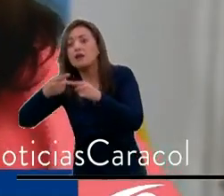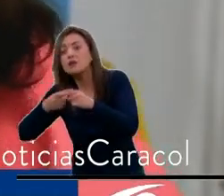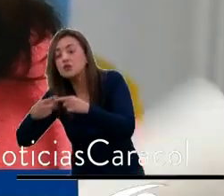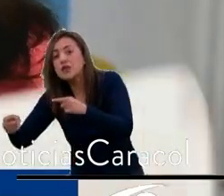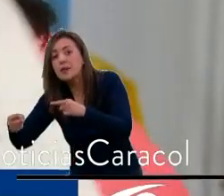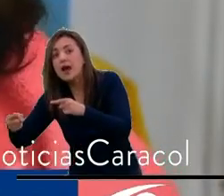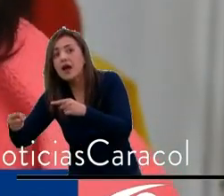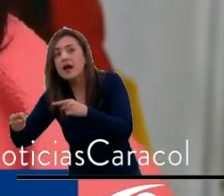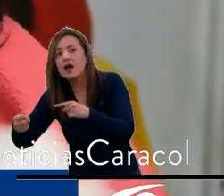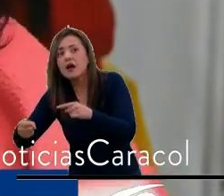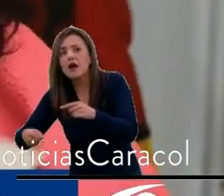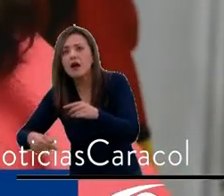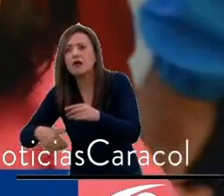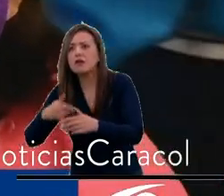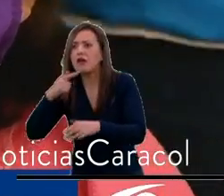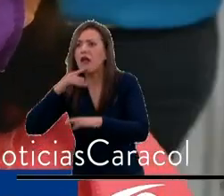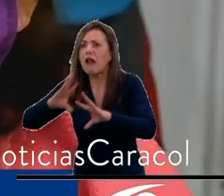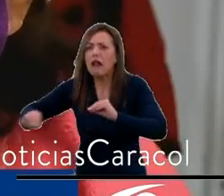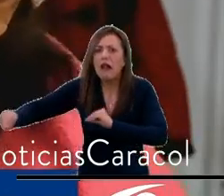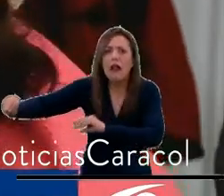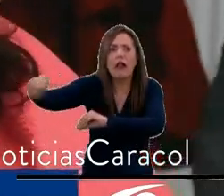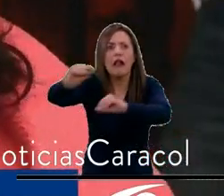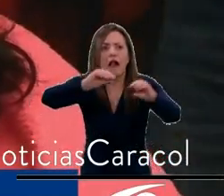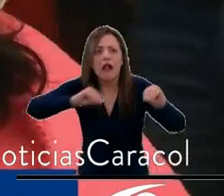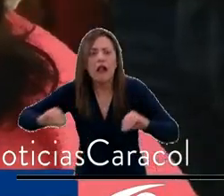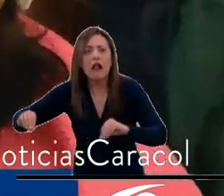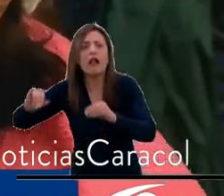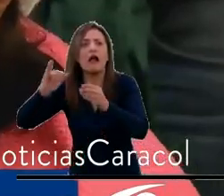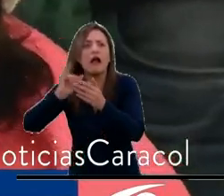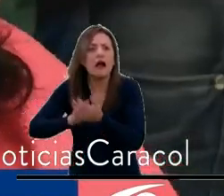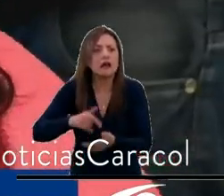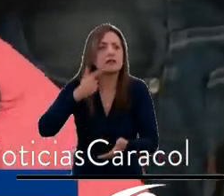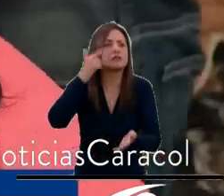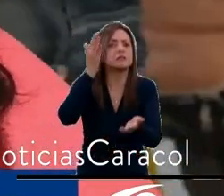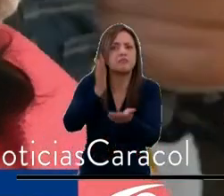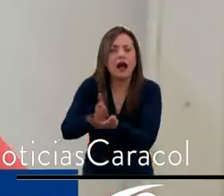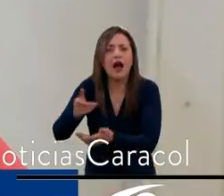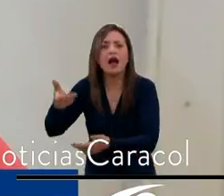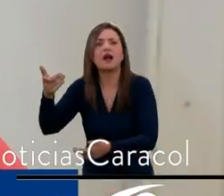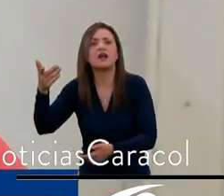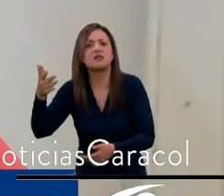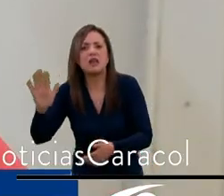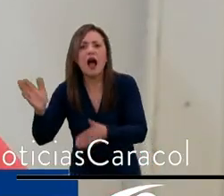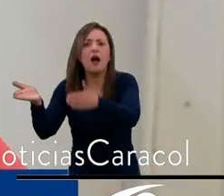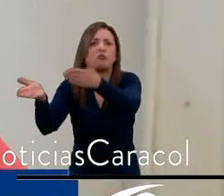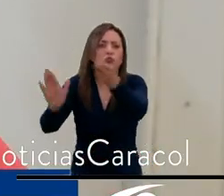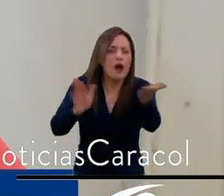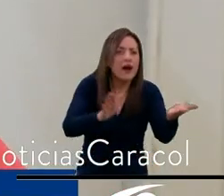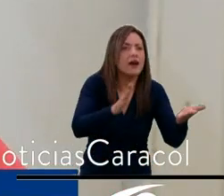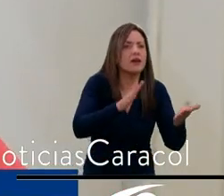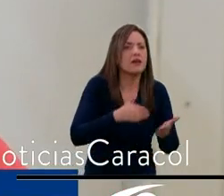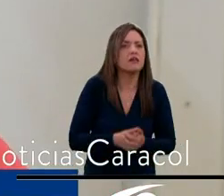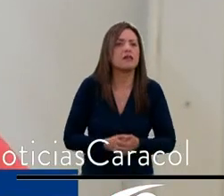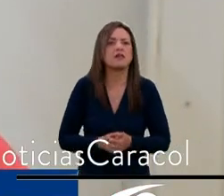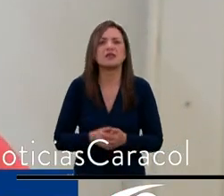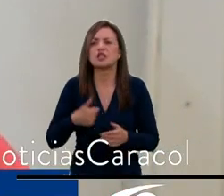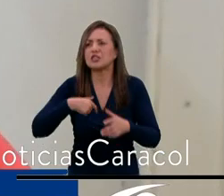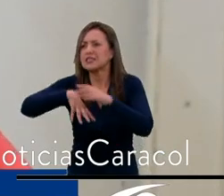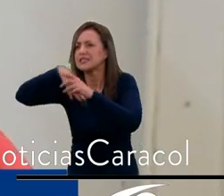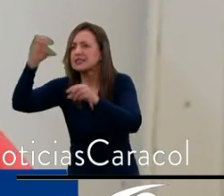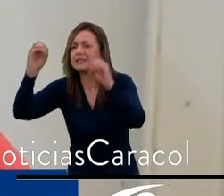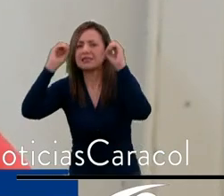ya empezaron que mire que esto, que ya hubieron muertos. No pudimos salir para ningún lado,